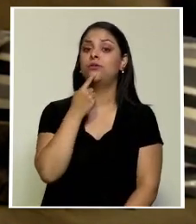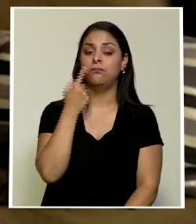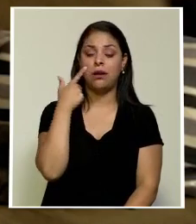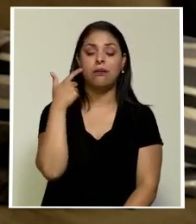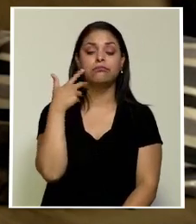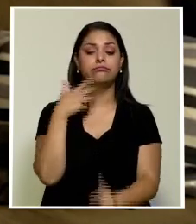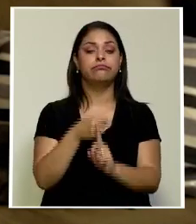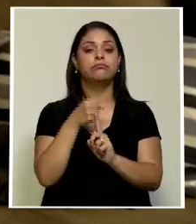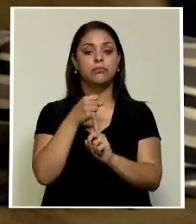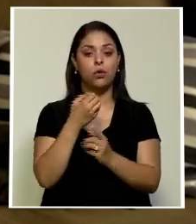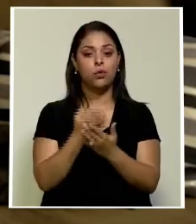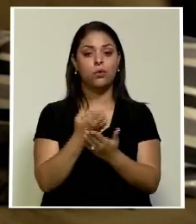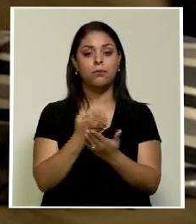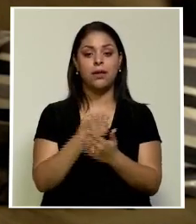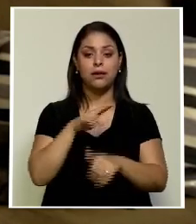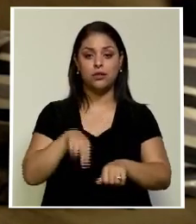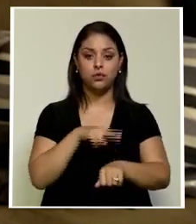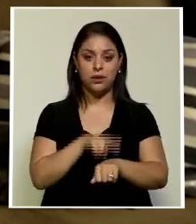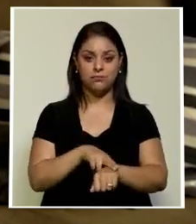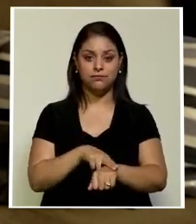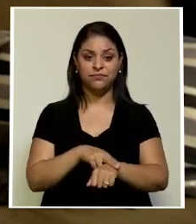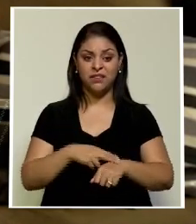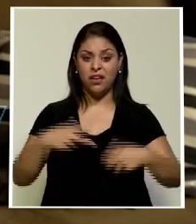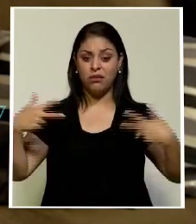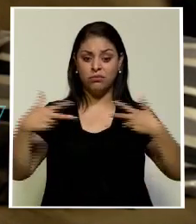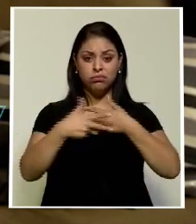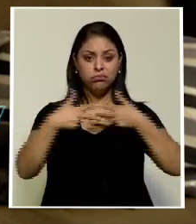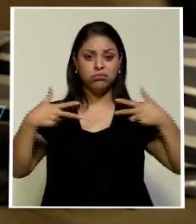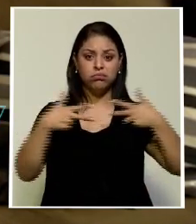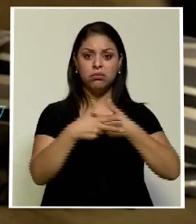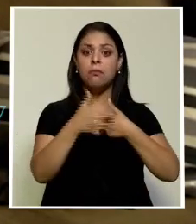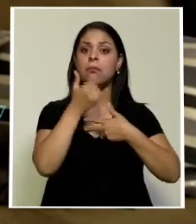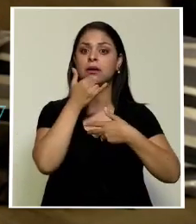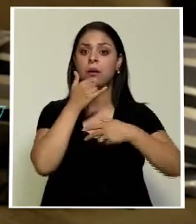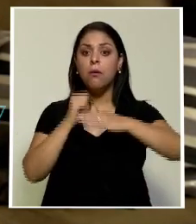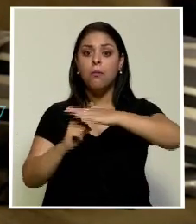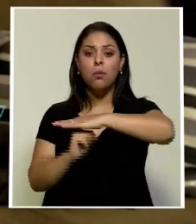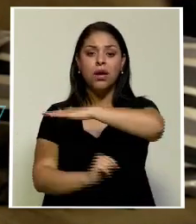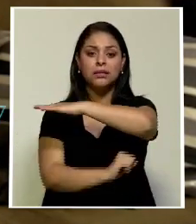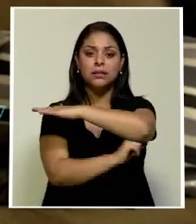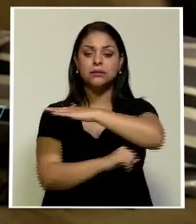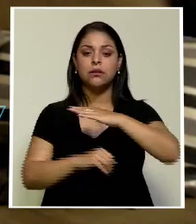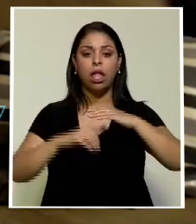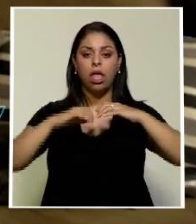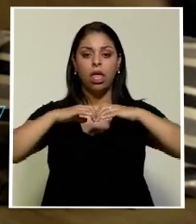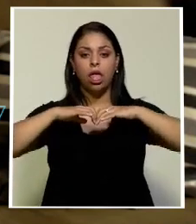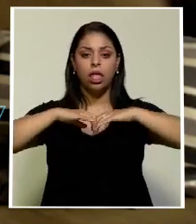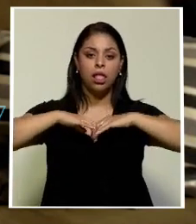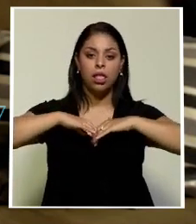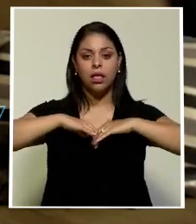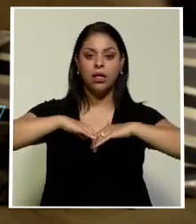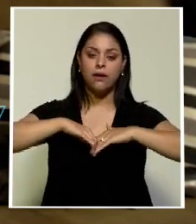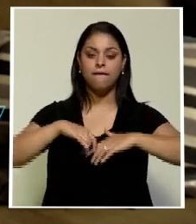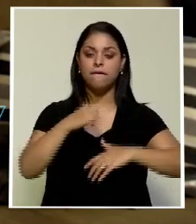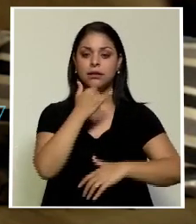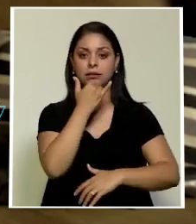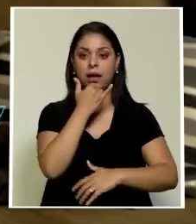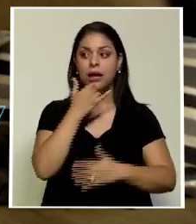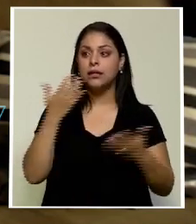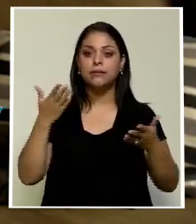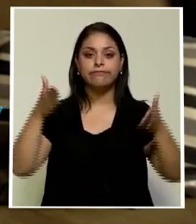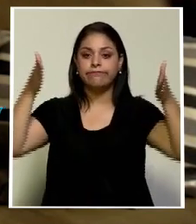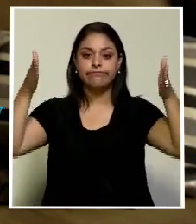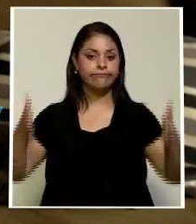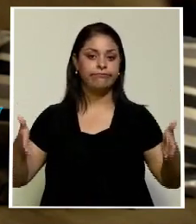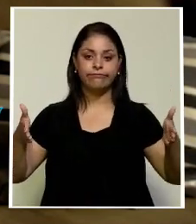nacional. La red vial puede llegar a un punto en el cual los puentes más afectados empiecen a fallar de cantidad tal que paralizarían la